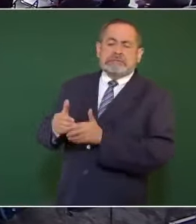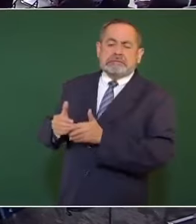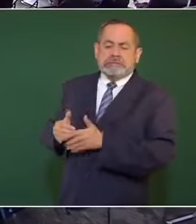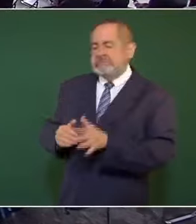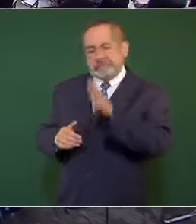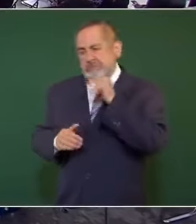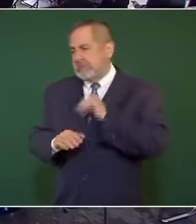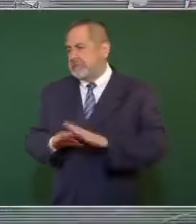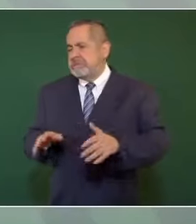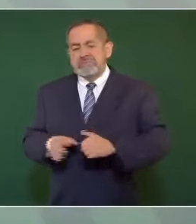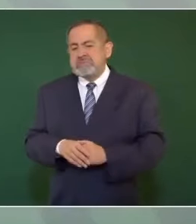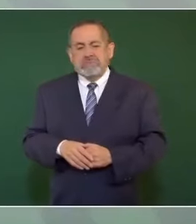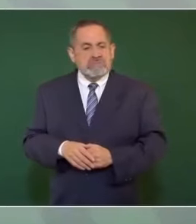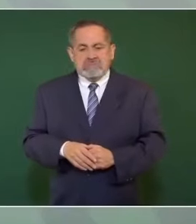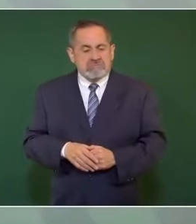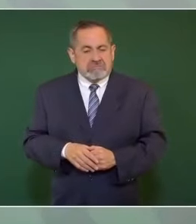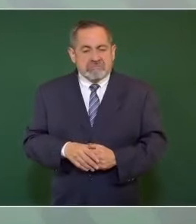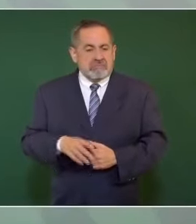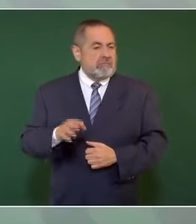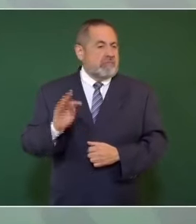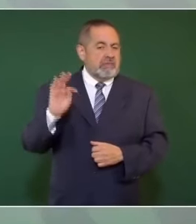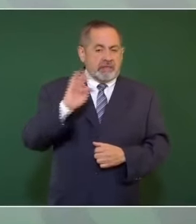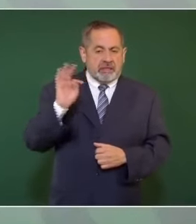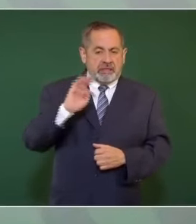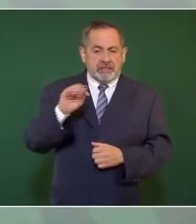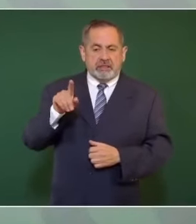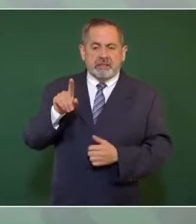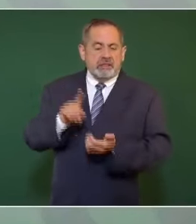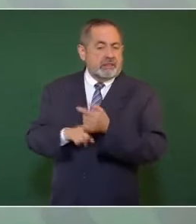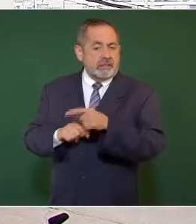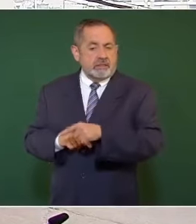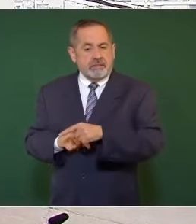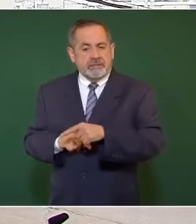si se protege, en el caso de la